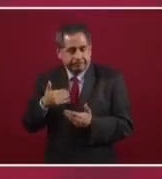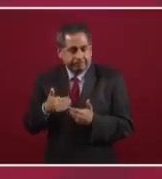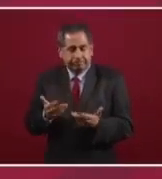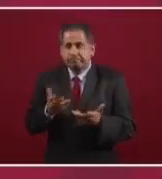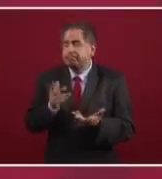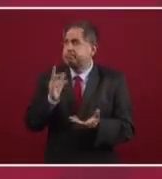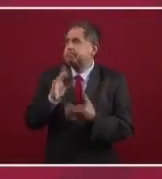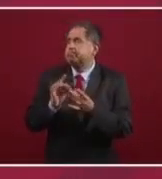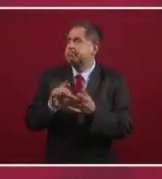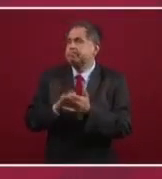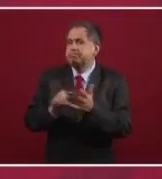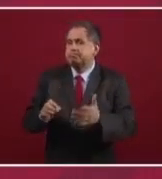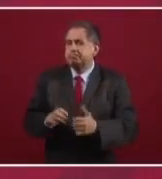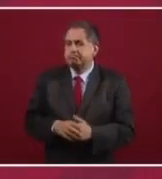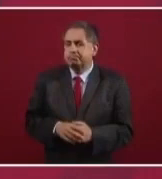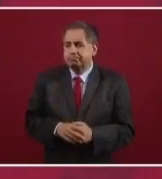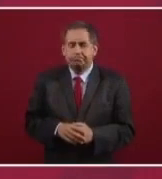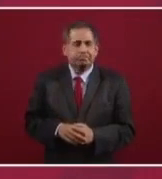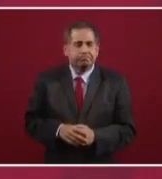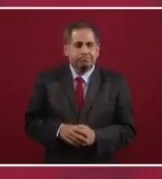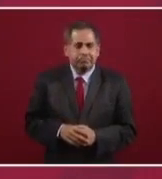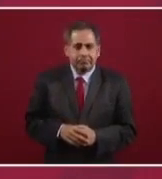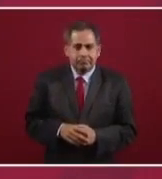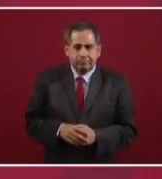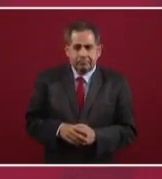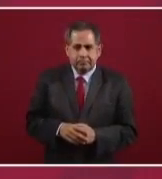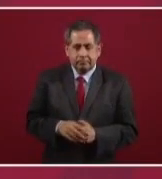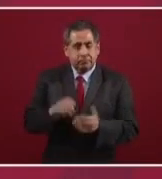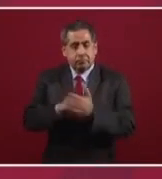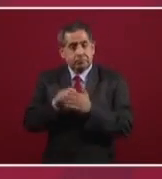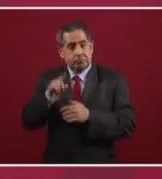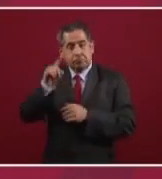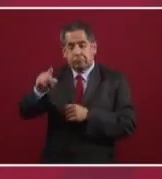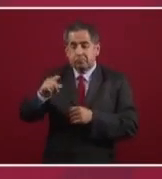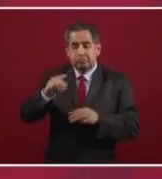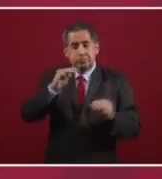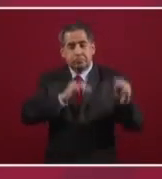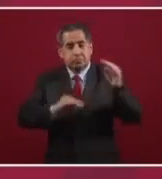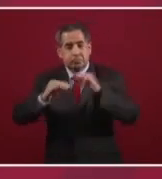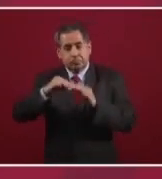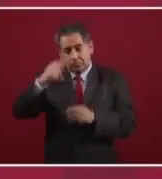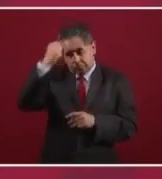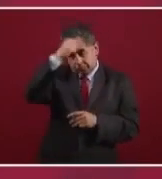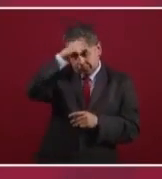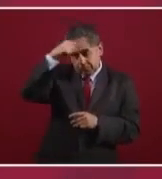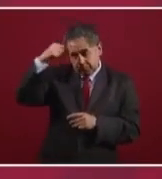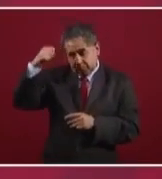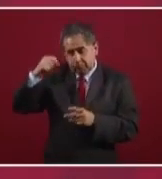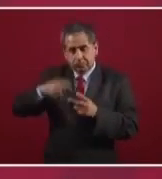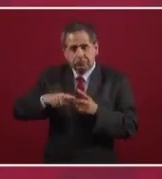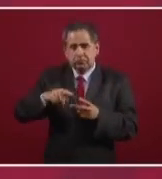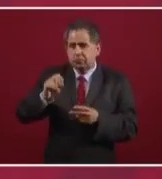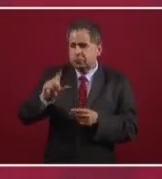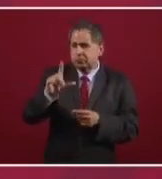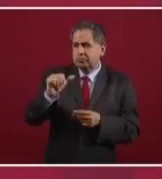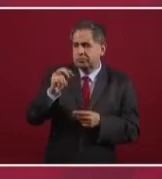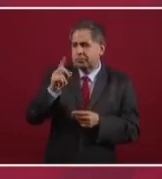en la Tarahumara, en la Lacandona, donde se